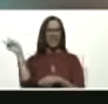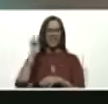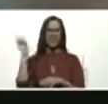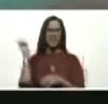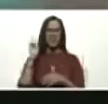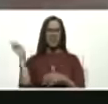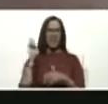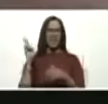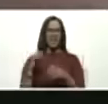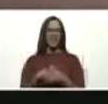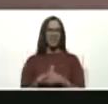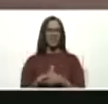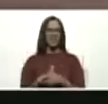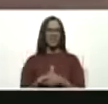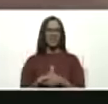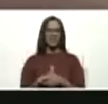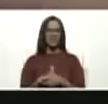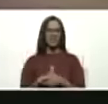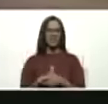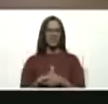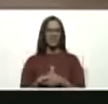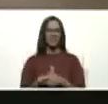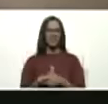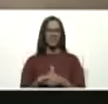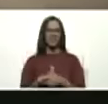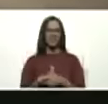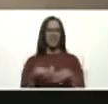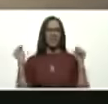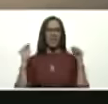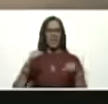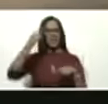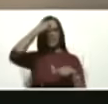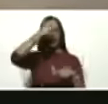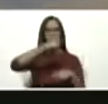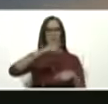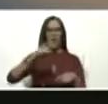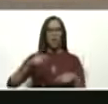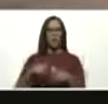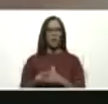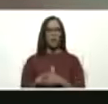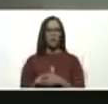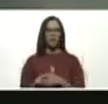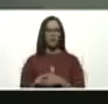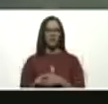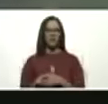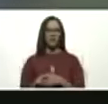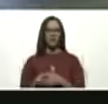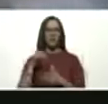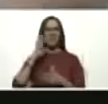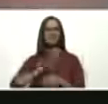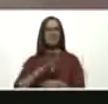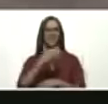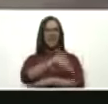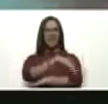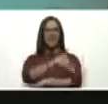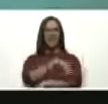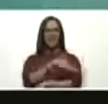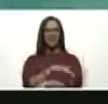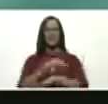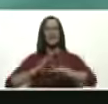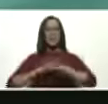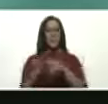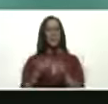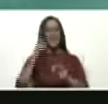Venezuela. Ese es el pueblo. que está en la calle, porque